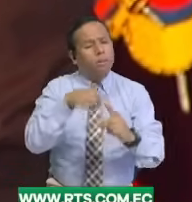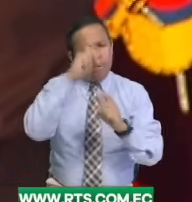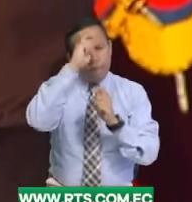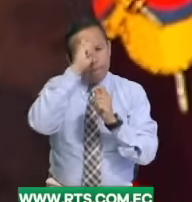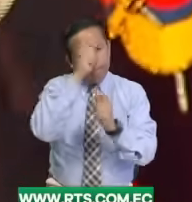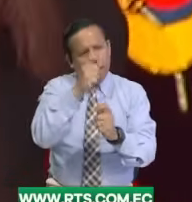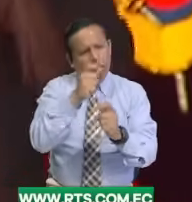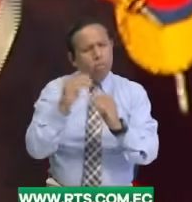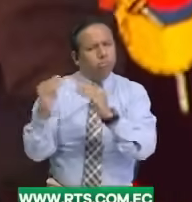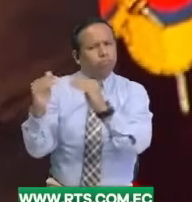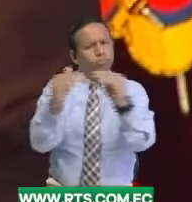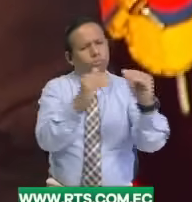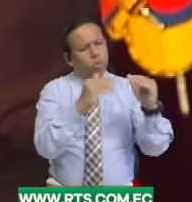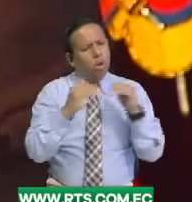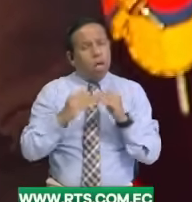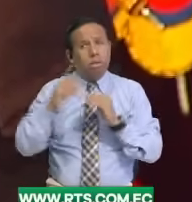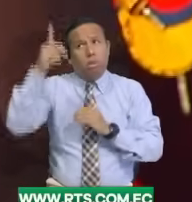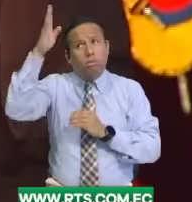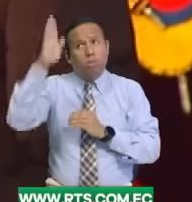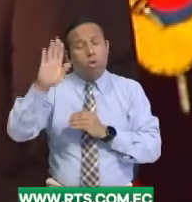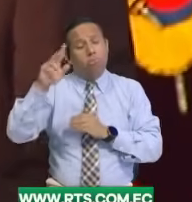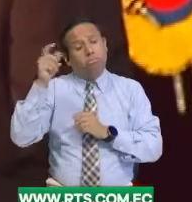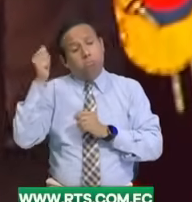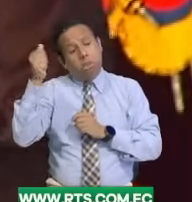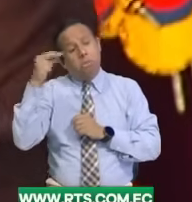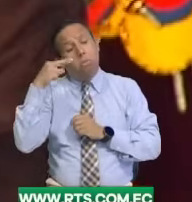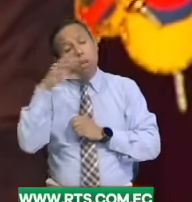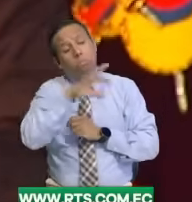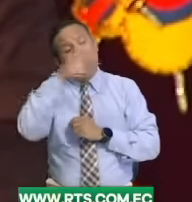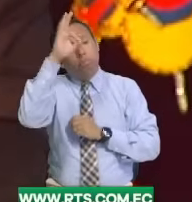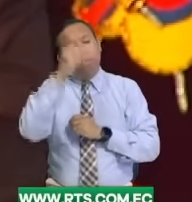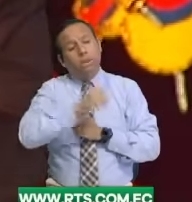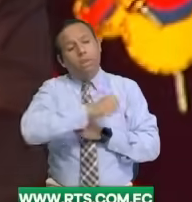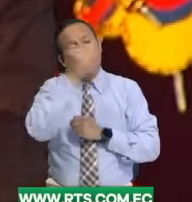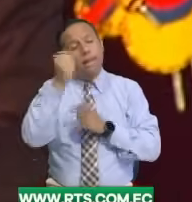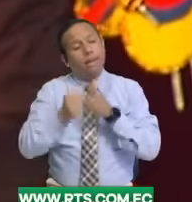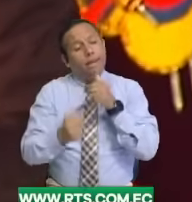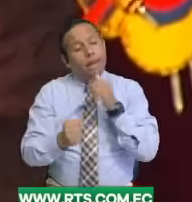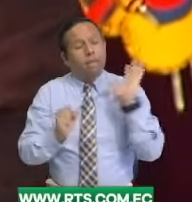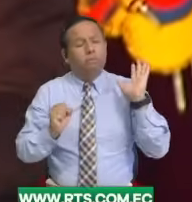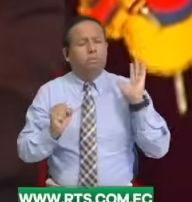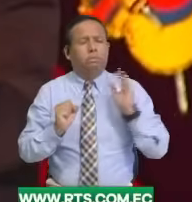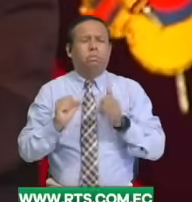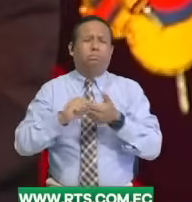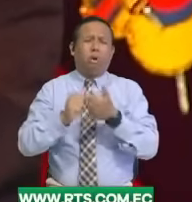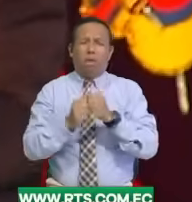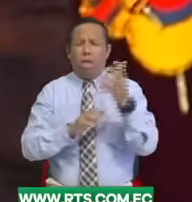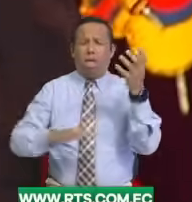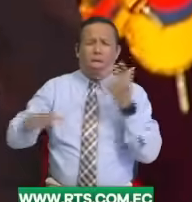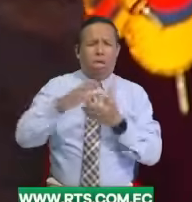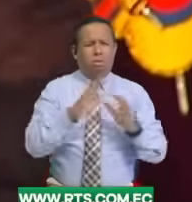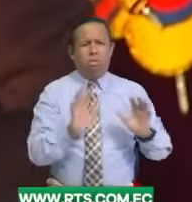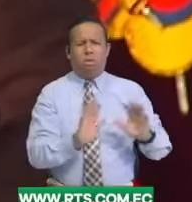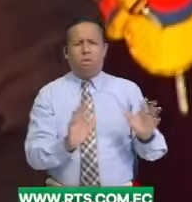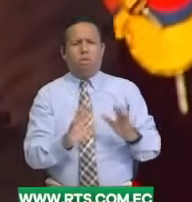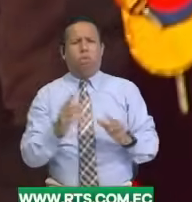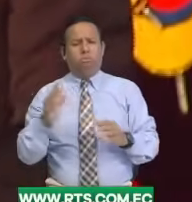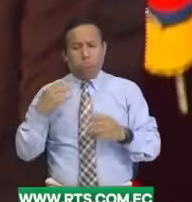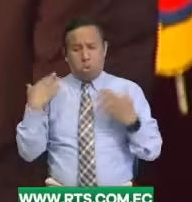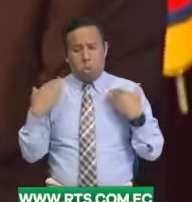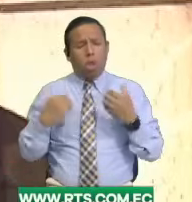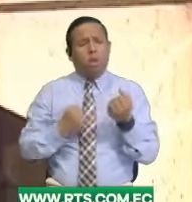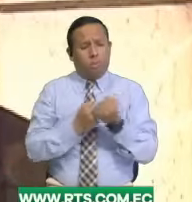que lo harán, y que gane el que Dios quiera, que gane el mejor. No permitamos que pasen locuras en nuestro país. Tienen el apoyo de